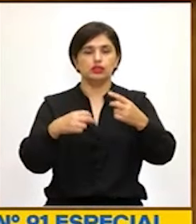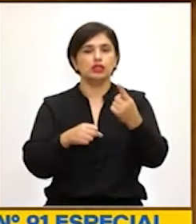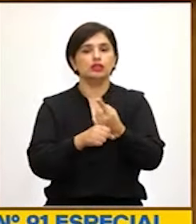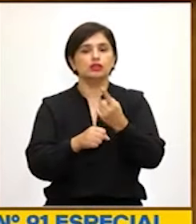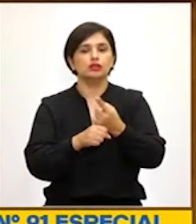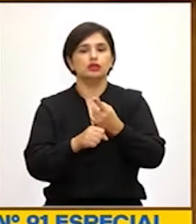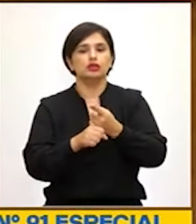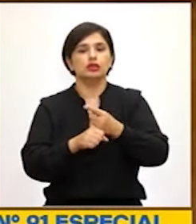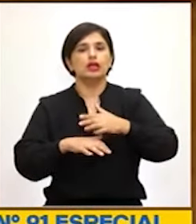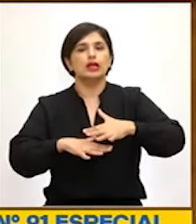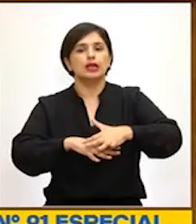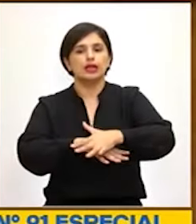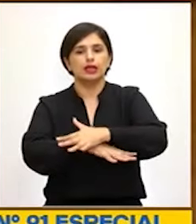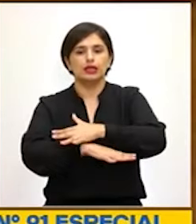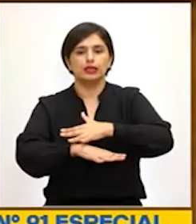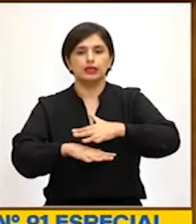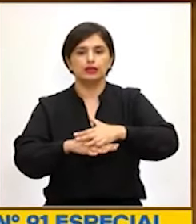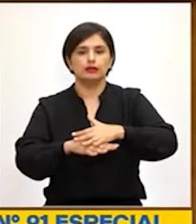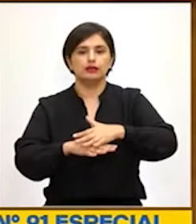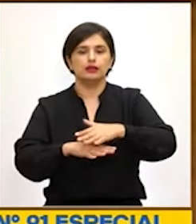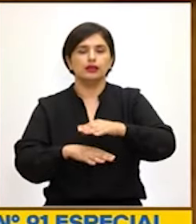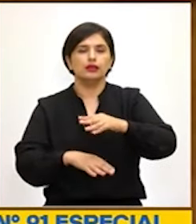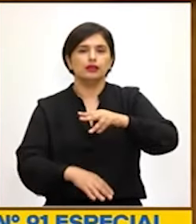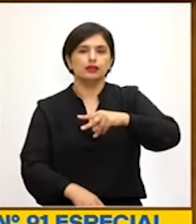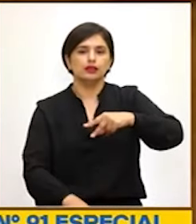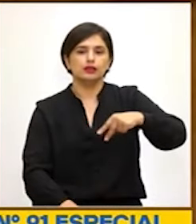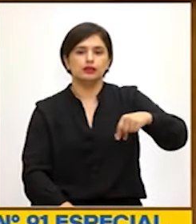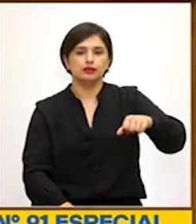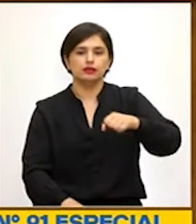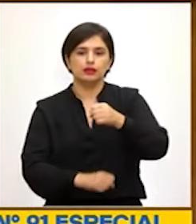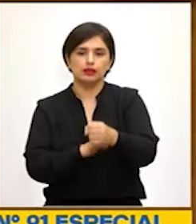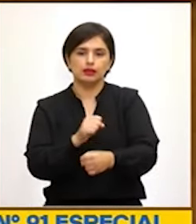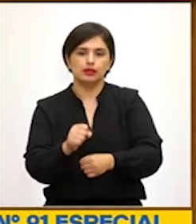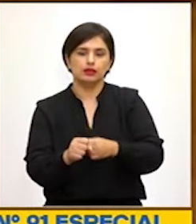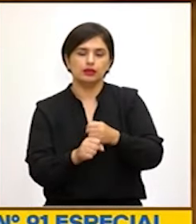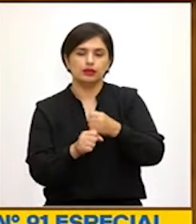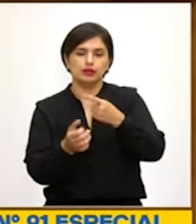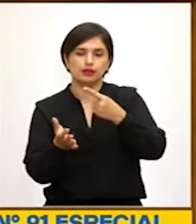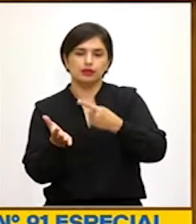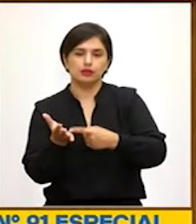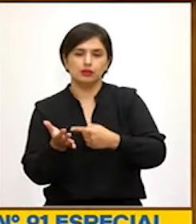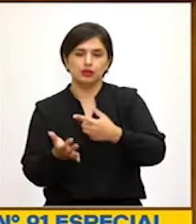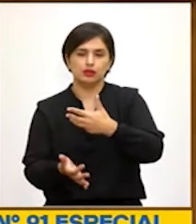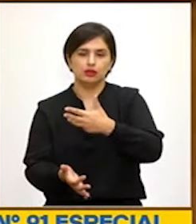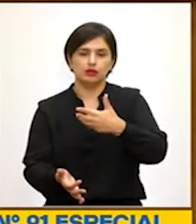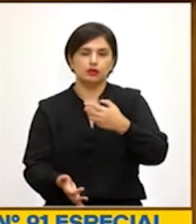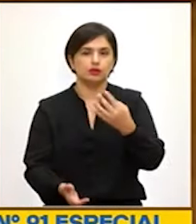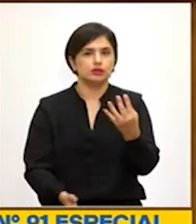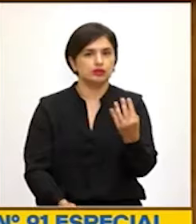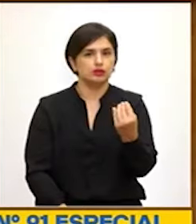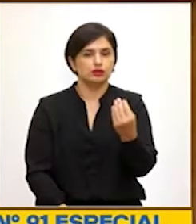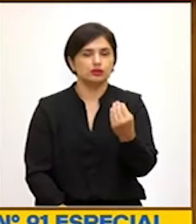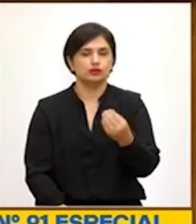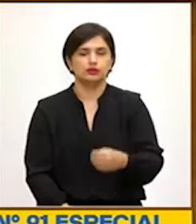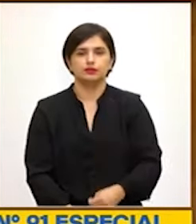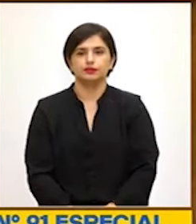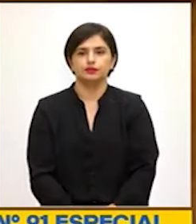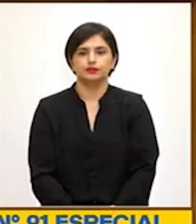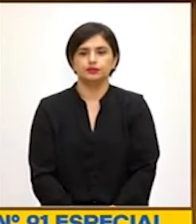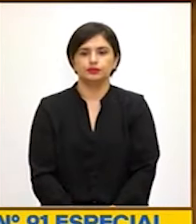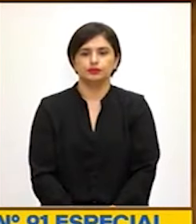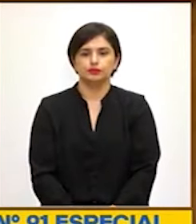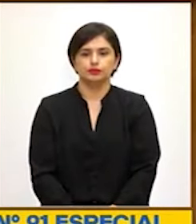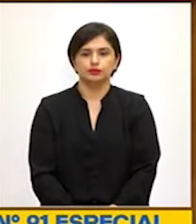sobre la gran crisis del Salitre 1914 cuando se descubre verdad El Salitre